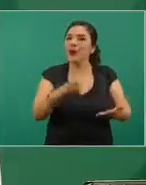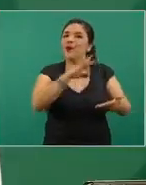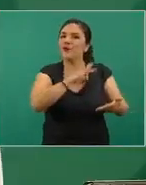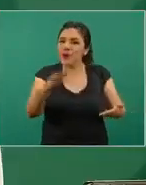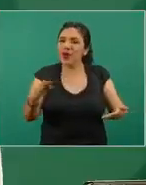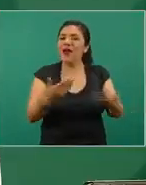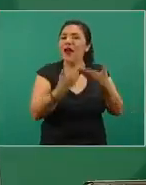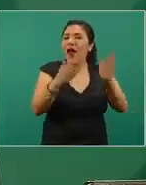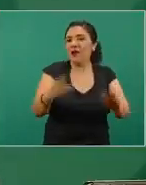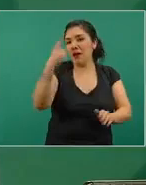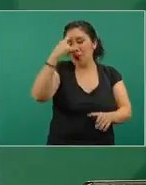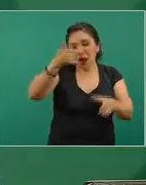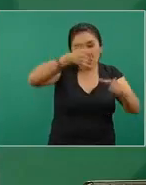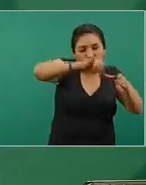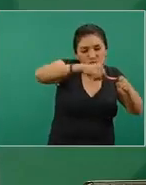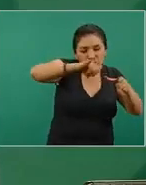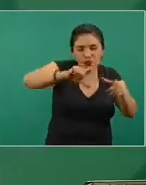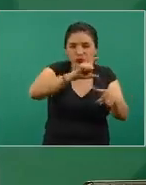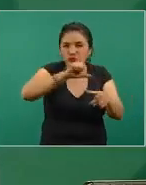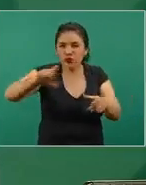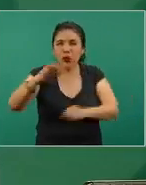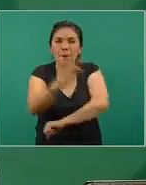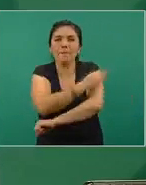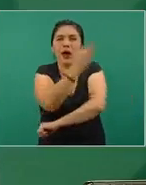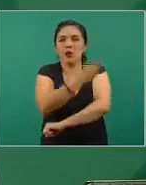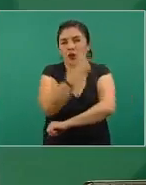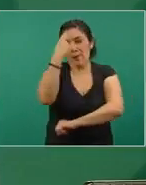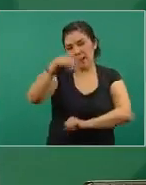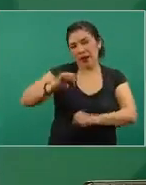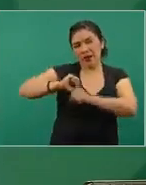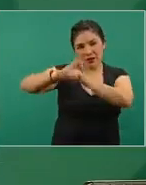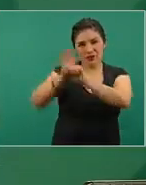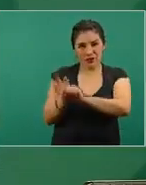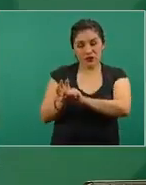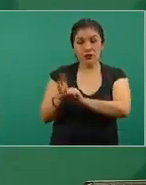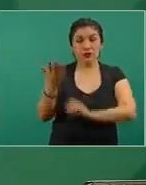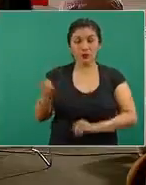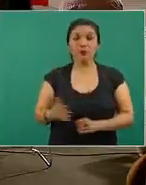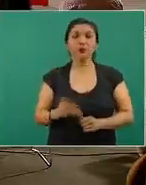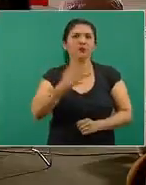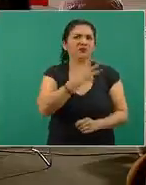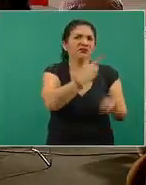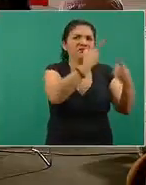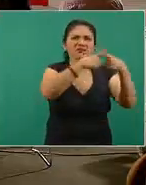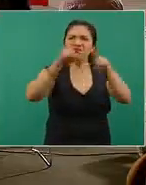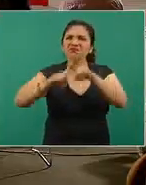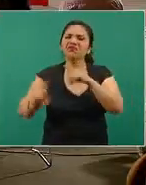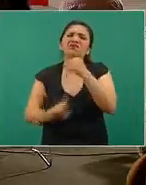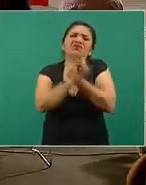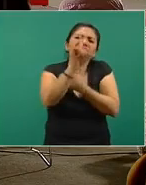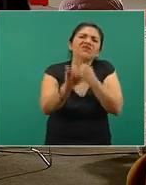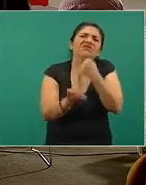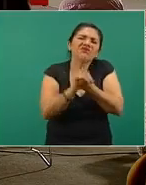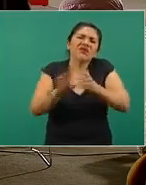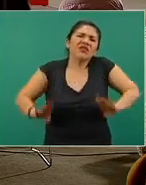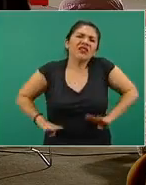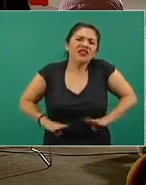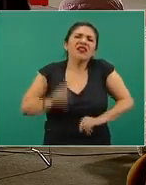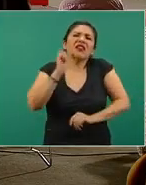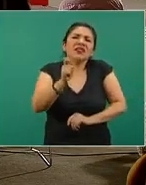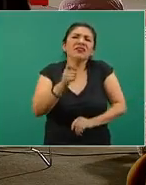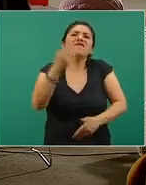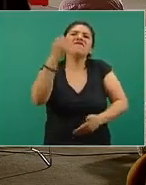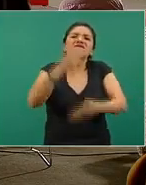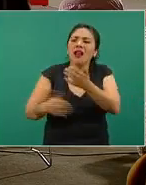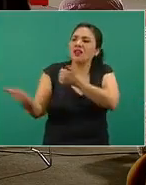capacidades para el envasado de las vacunas contra el SARS-CoV-2. Ha habido distintas situaciones que tienen que ver con el abastecimiento